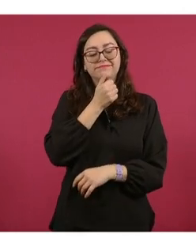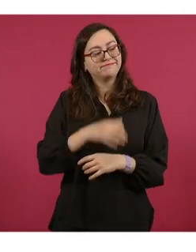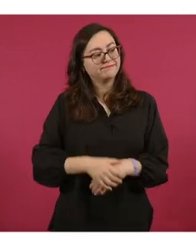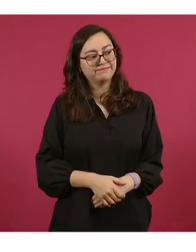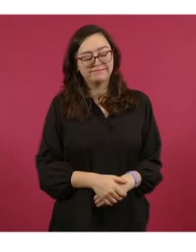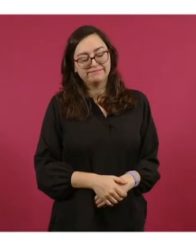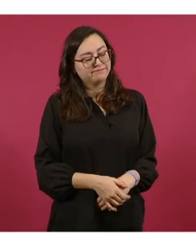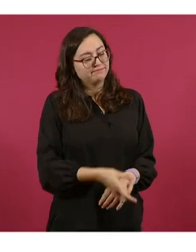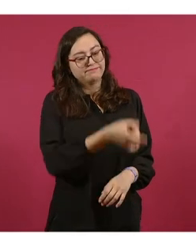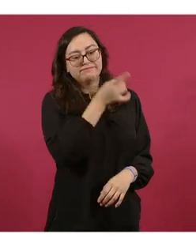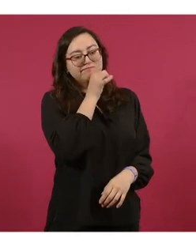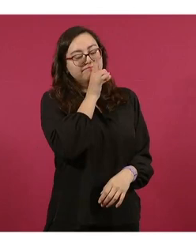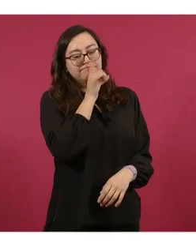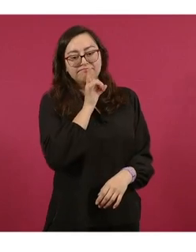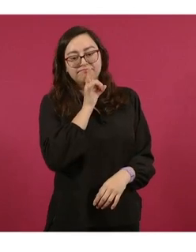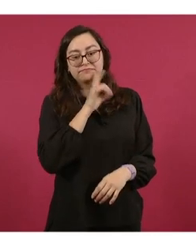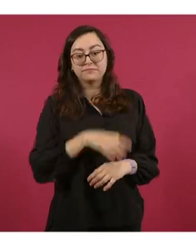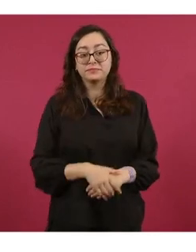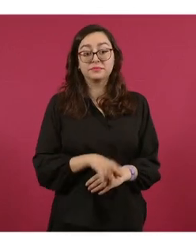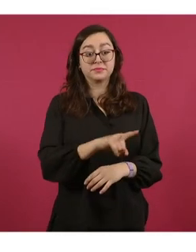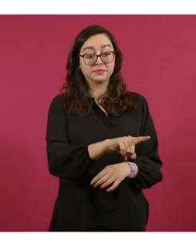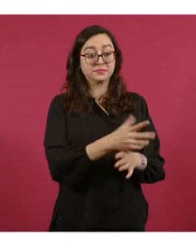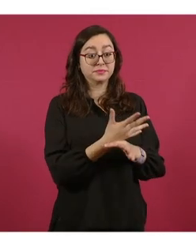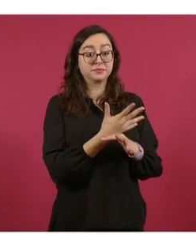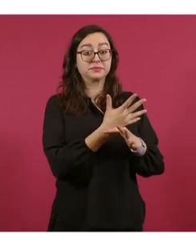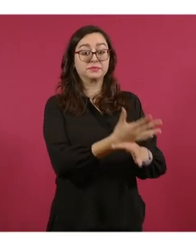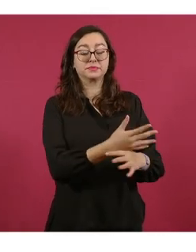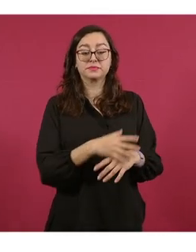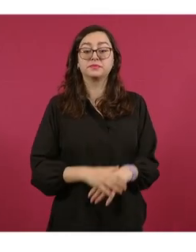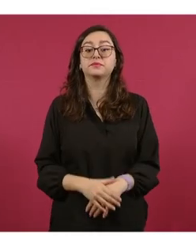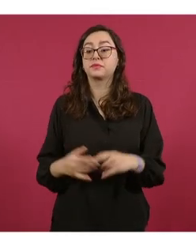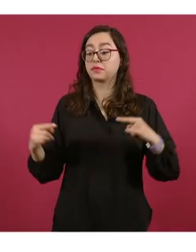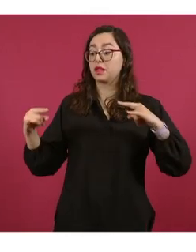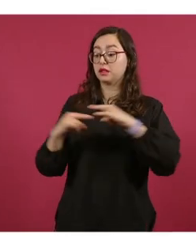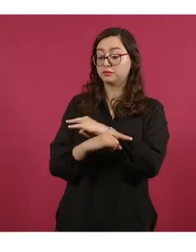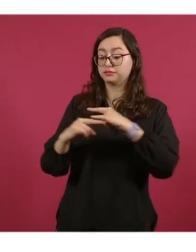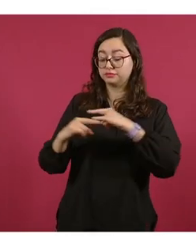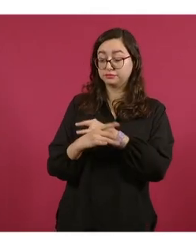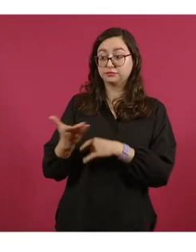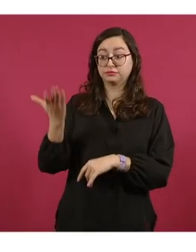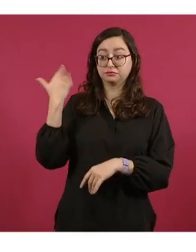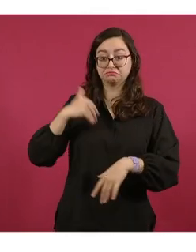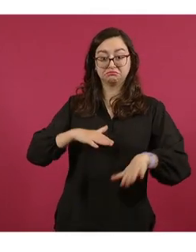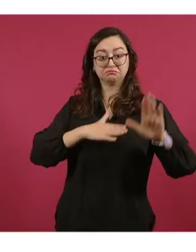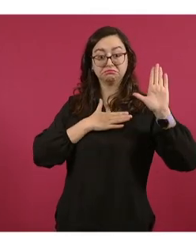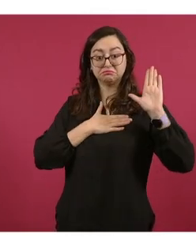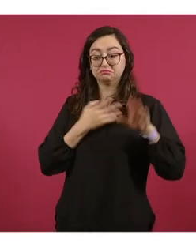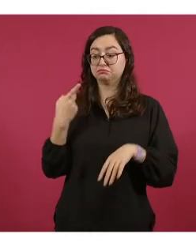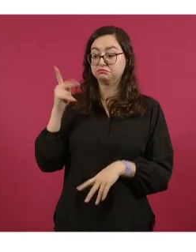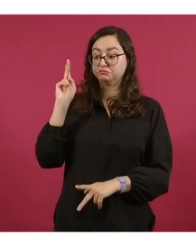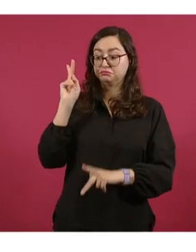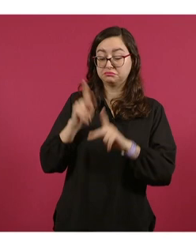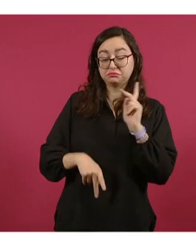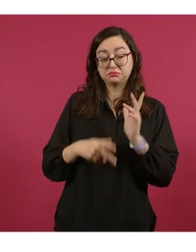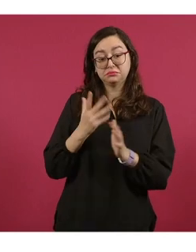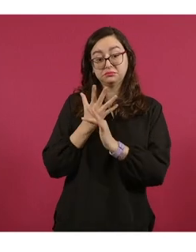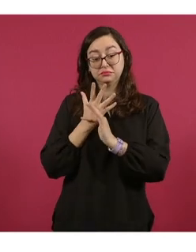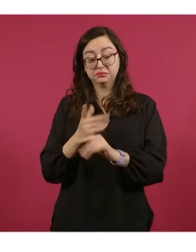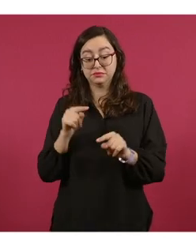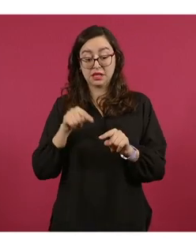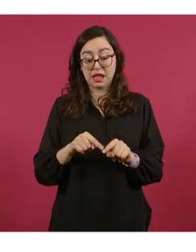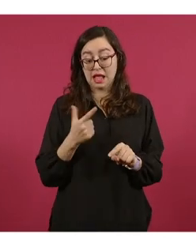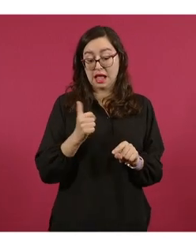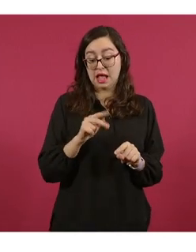mentira. El diario dice: una vía prometida pero inconclusa, y afirma que del paraje Gavilanes a